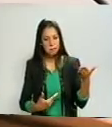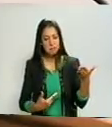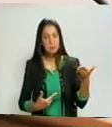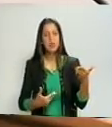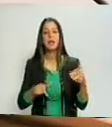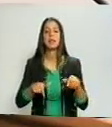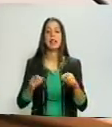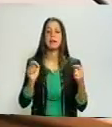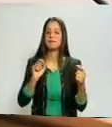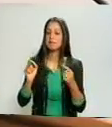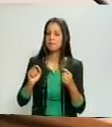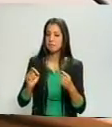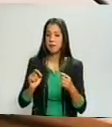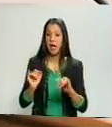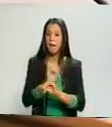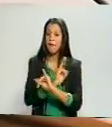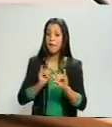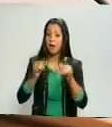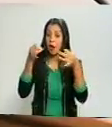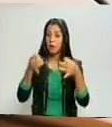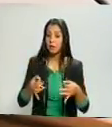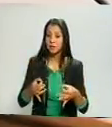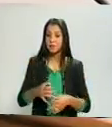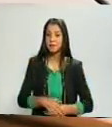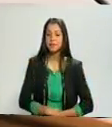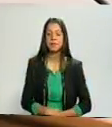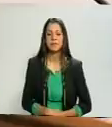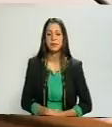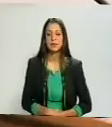curso del debate. Es todo, presidente.